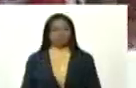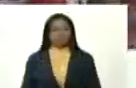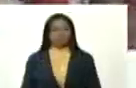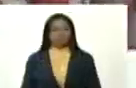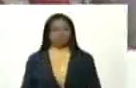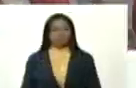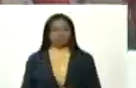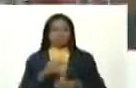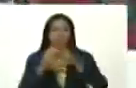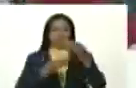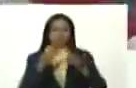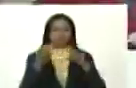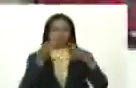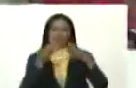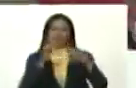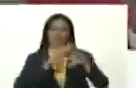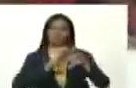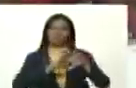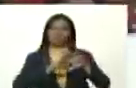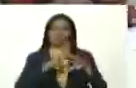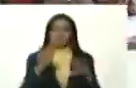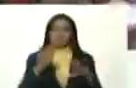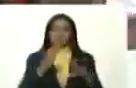una creación